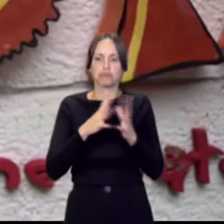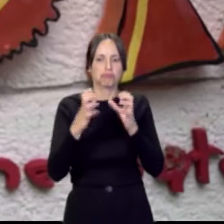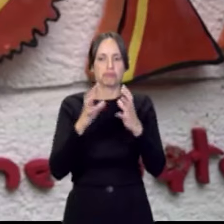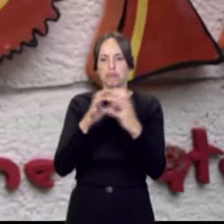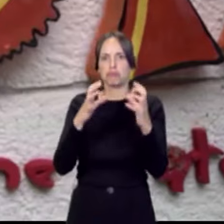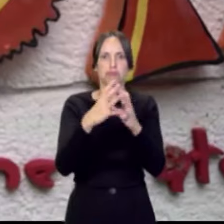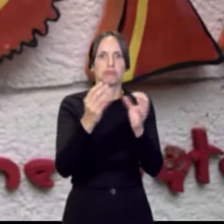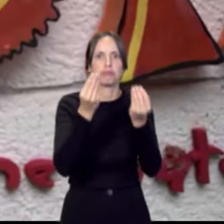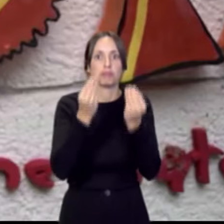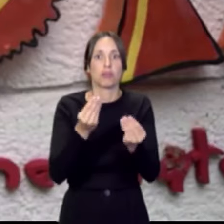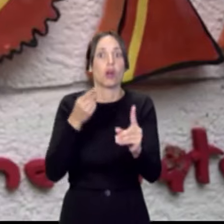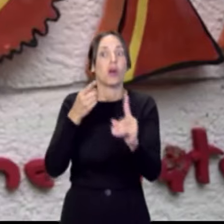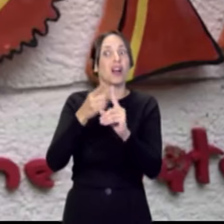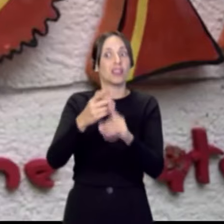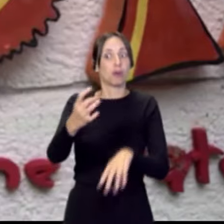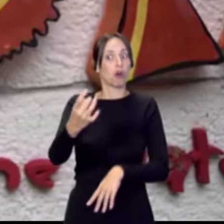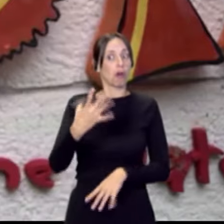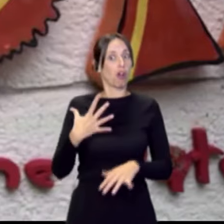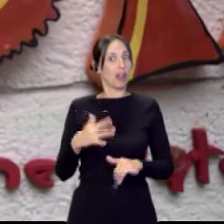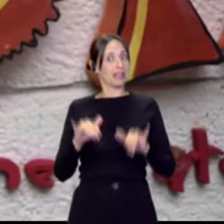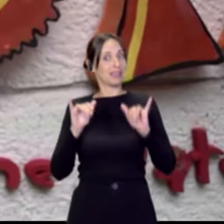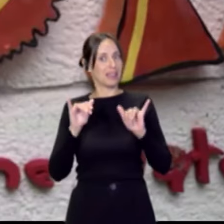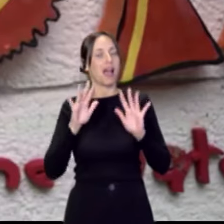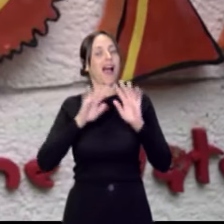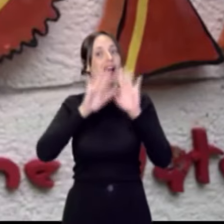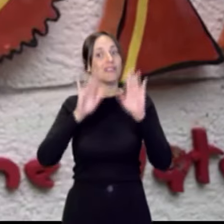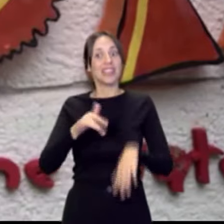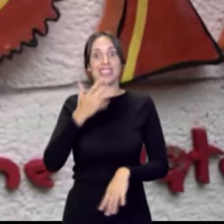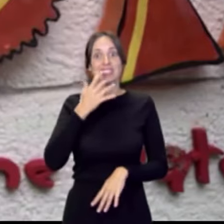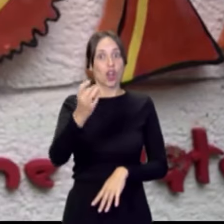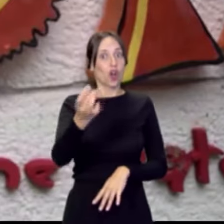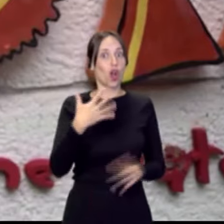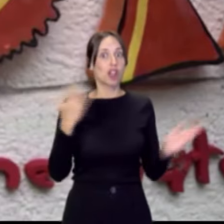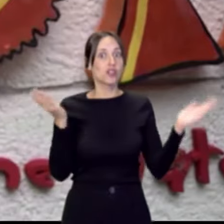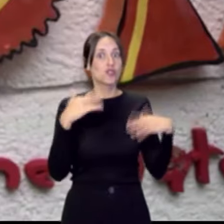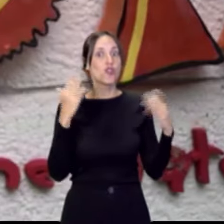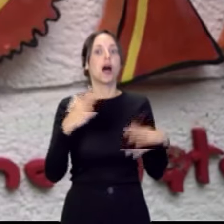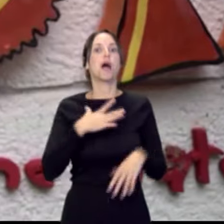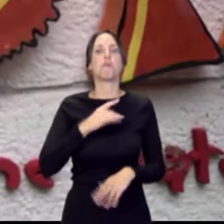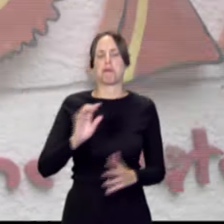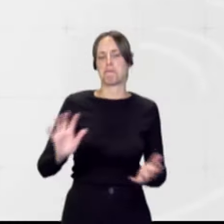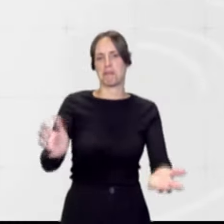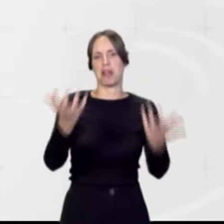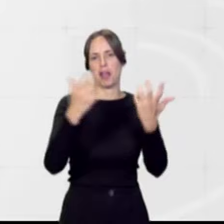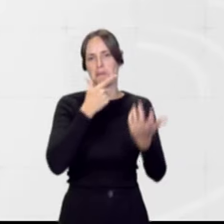todo eso, ¿no?, mantener la portería cero, que eso pues al final te da la posibilidad de estar más cerca de una posible victoria.